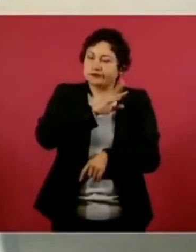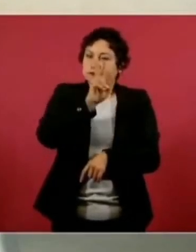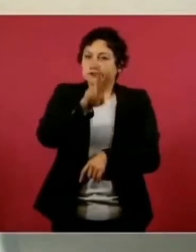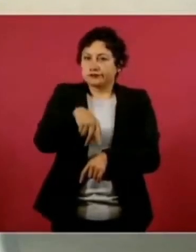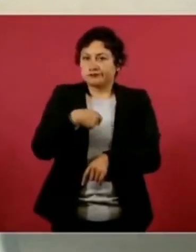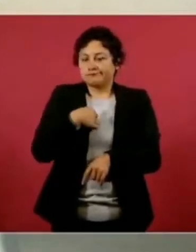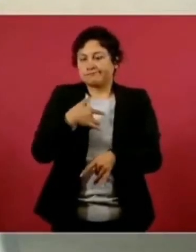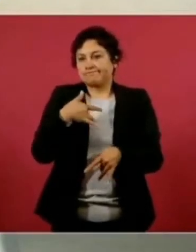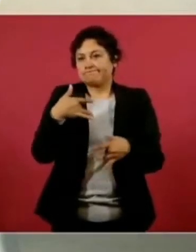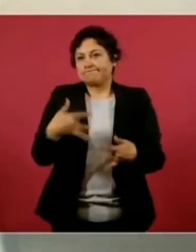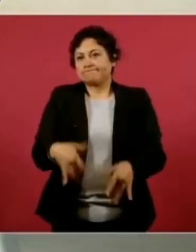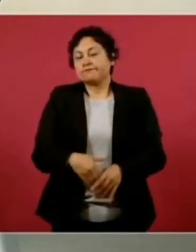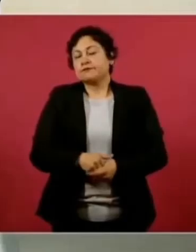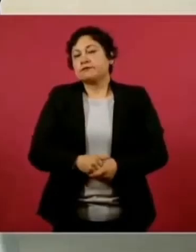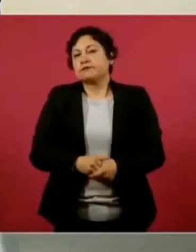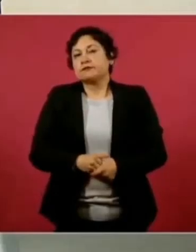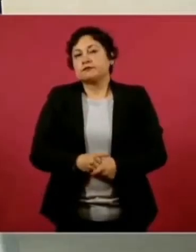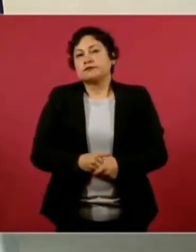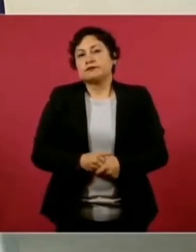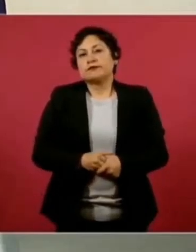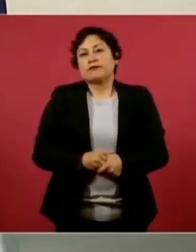era una